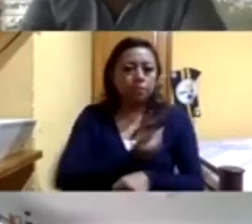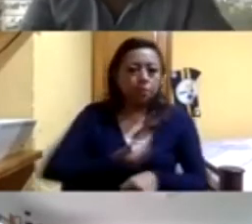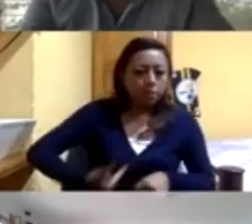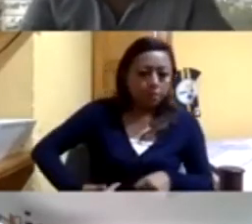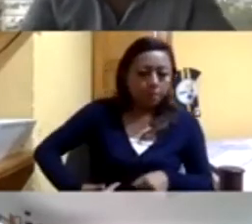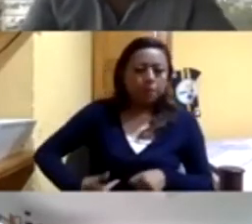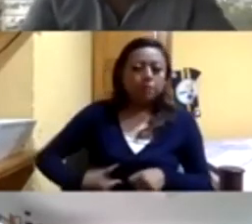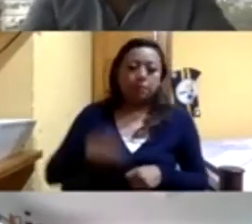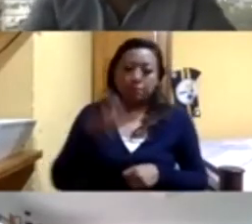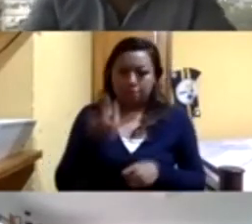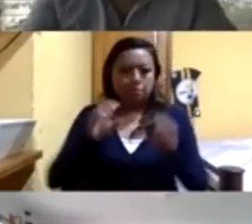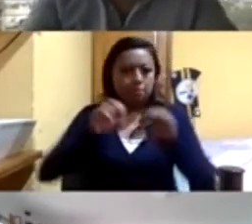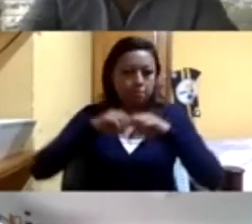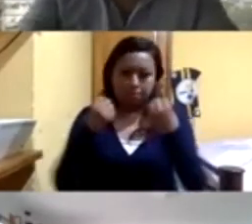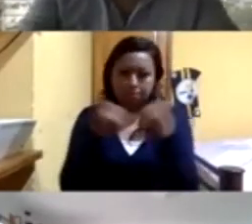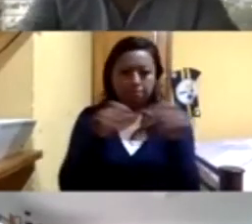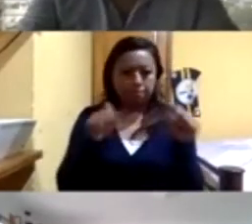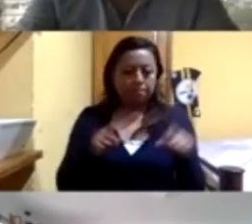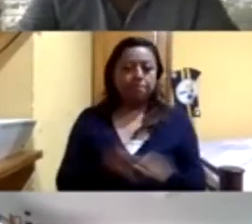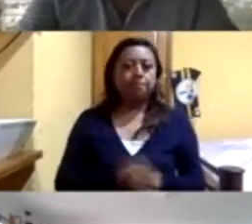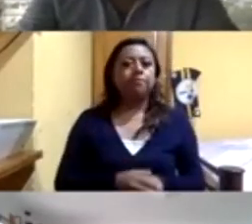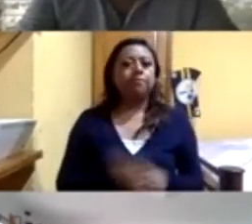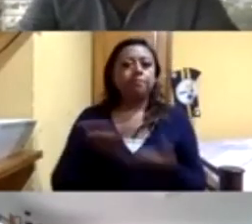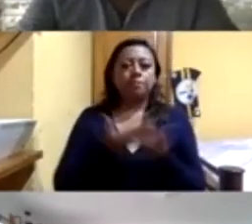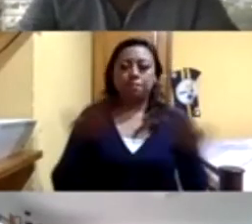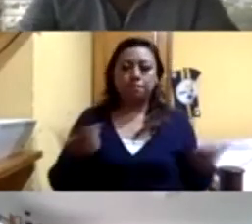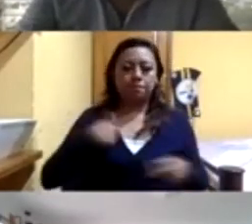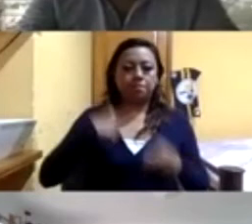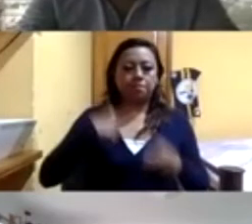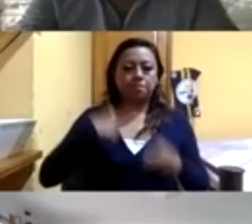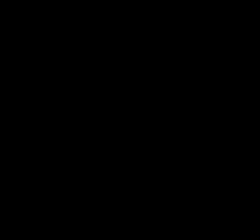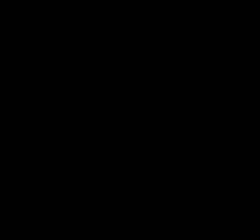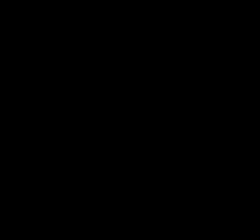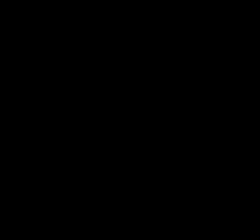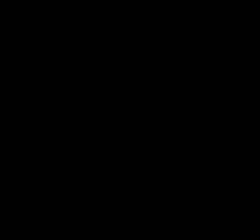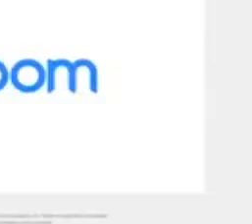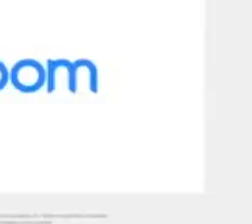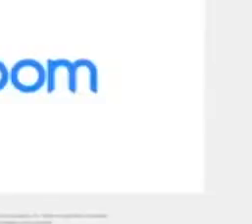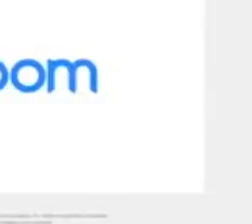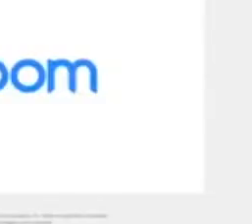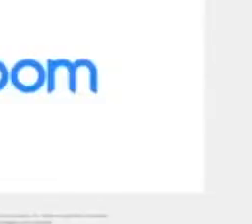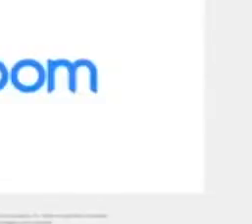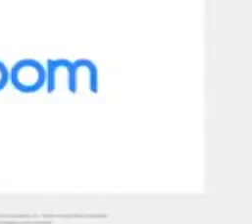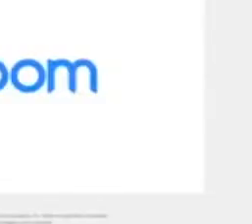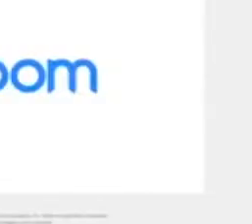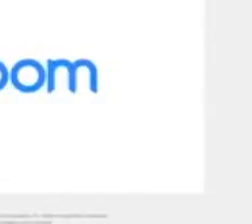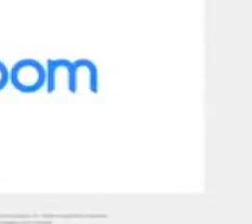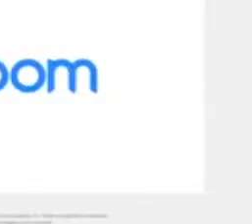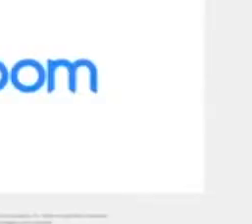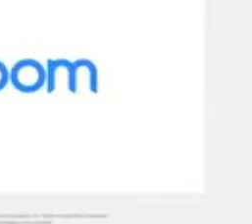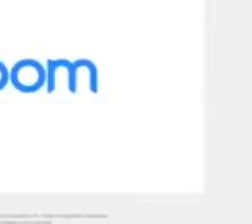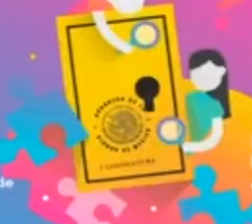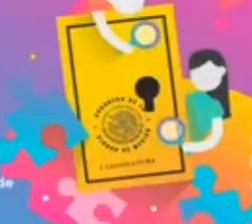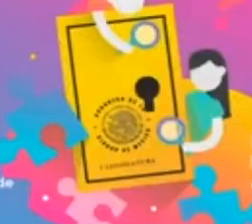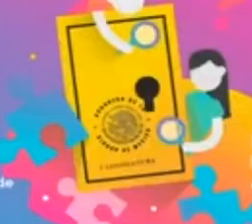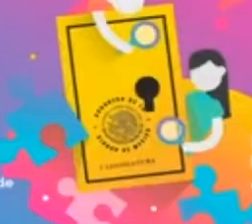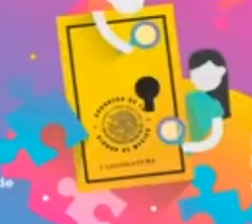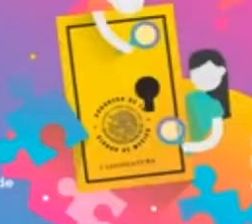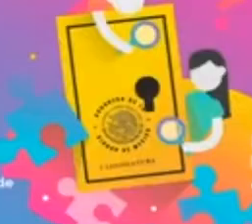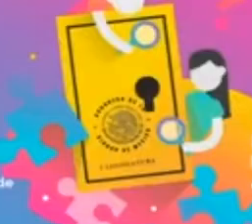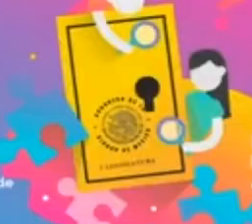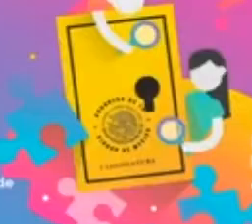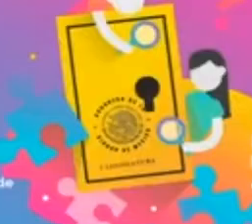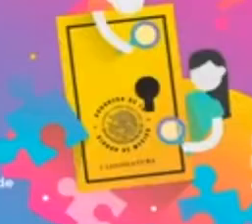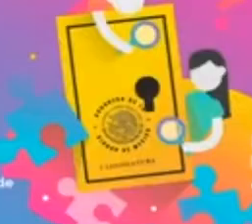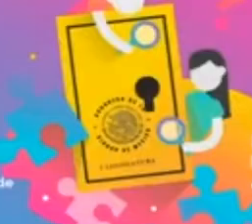bueno, no dando más tiempo para inicio, quiero compartirles una participación